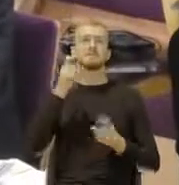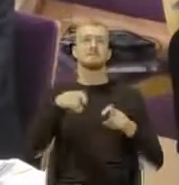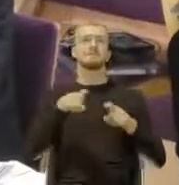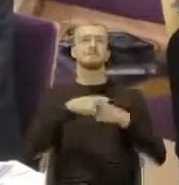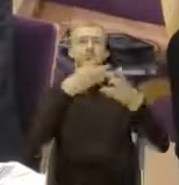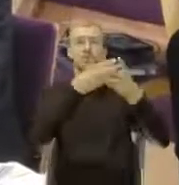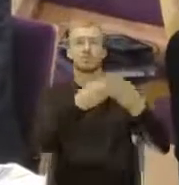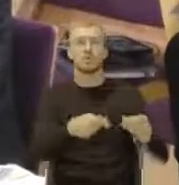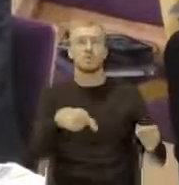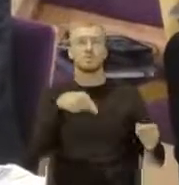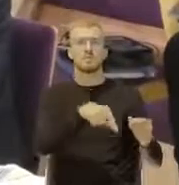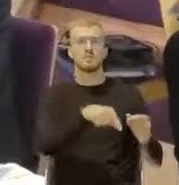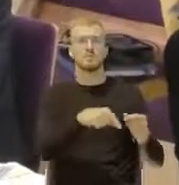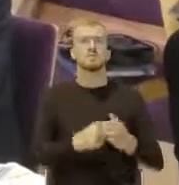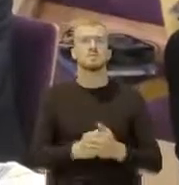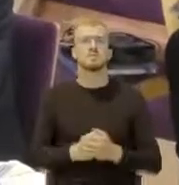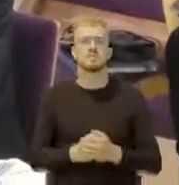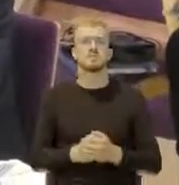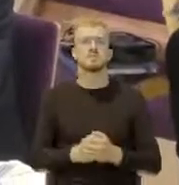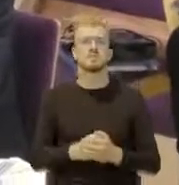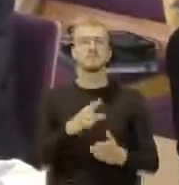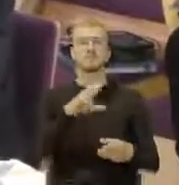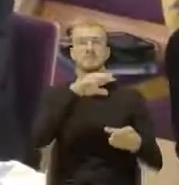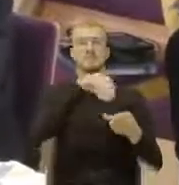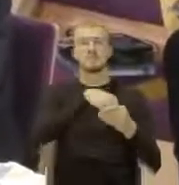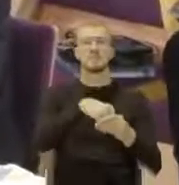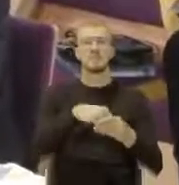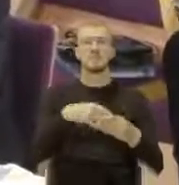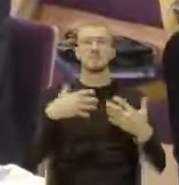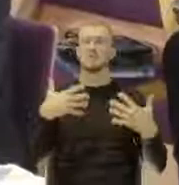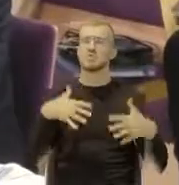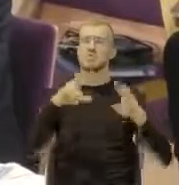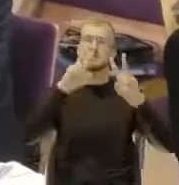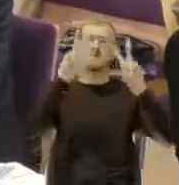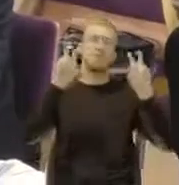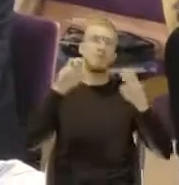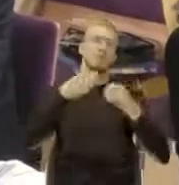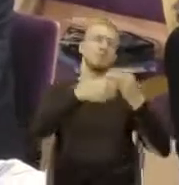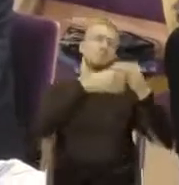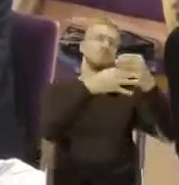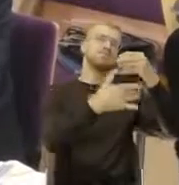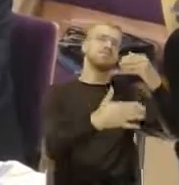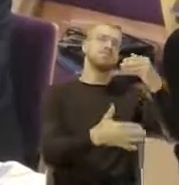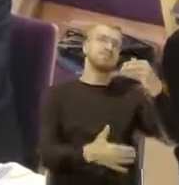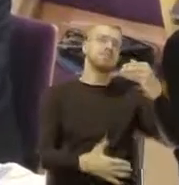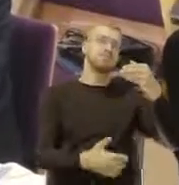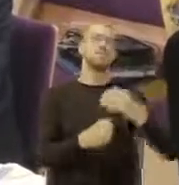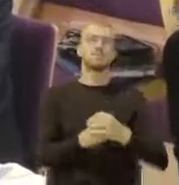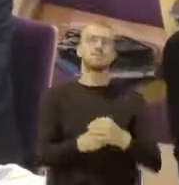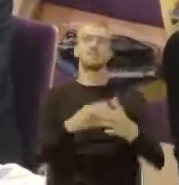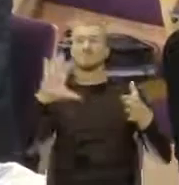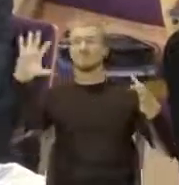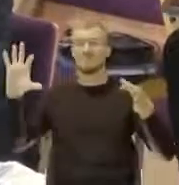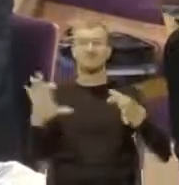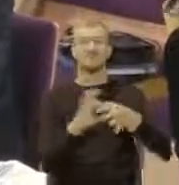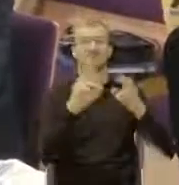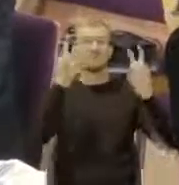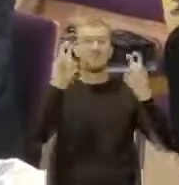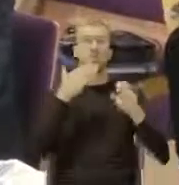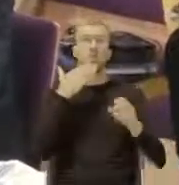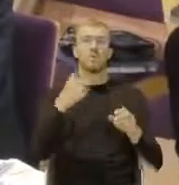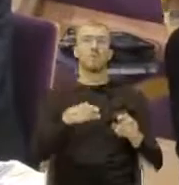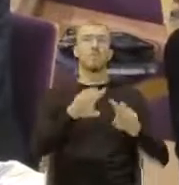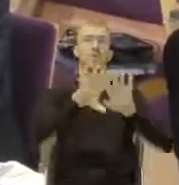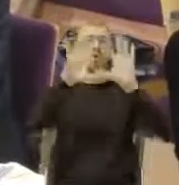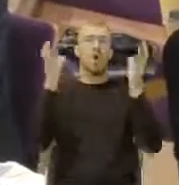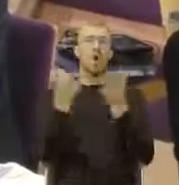urbano mundial debe centrarse en este, que es uno de los principales aspectos de nuestra sociedad, en donde tenemos